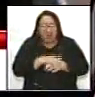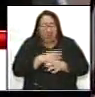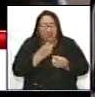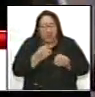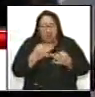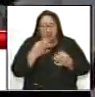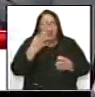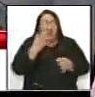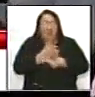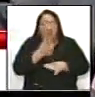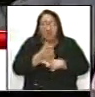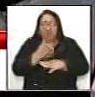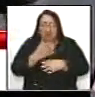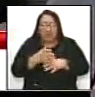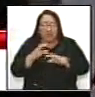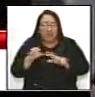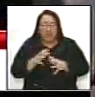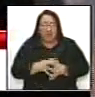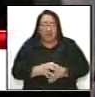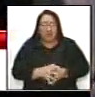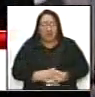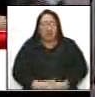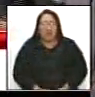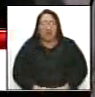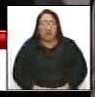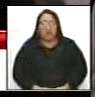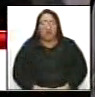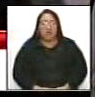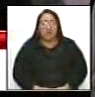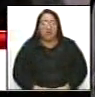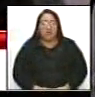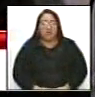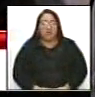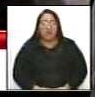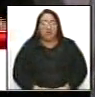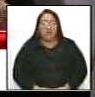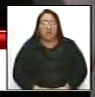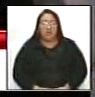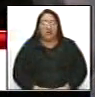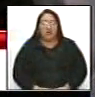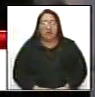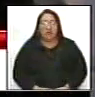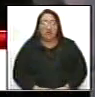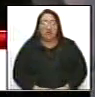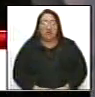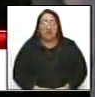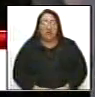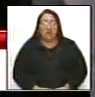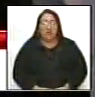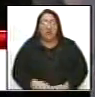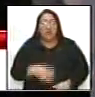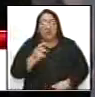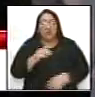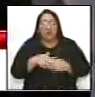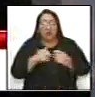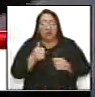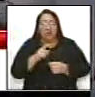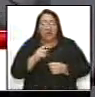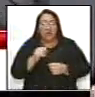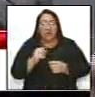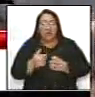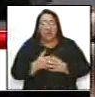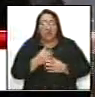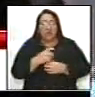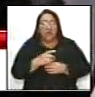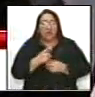constantes operativos que vienen haciendo en la zona de Mazángaro. Mazángaro está en el nuevo distrito